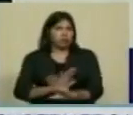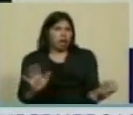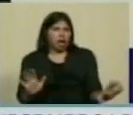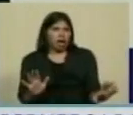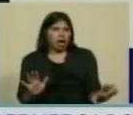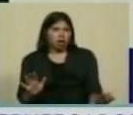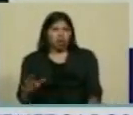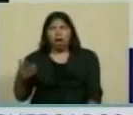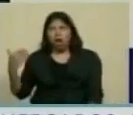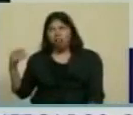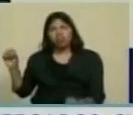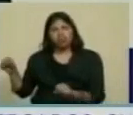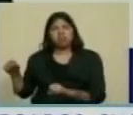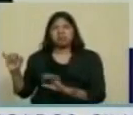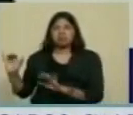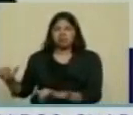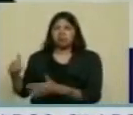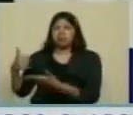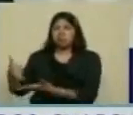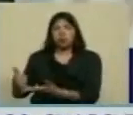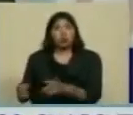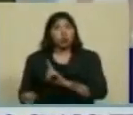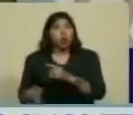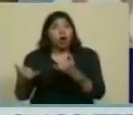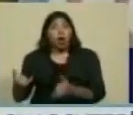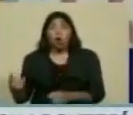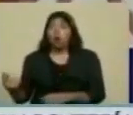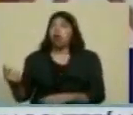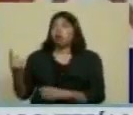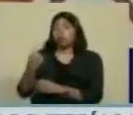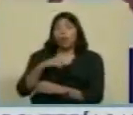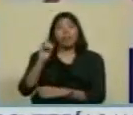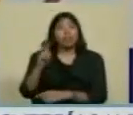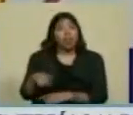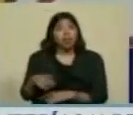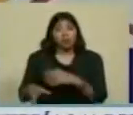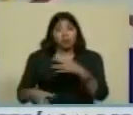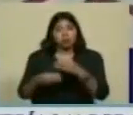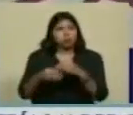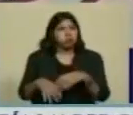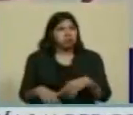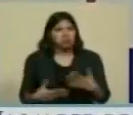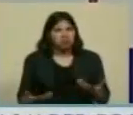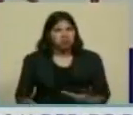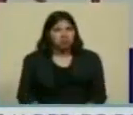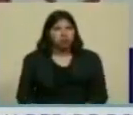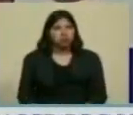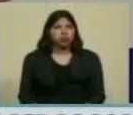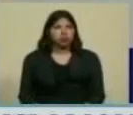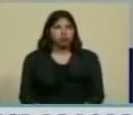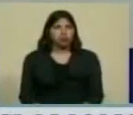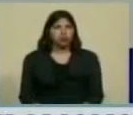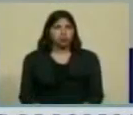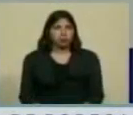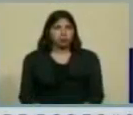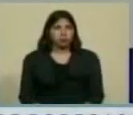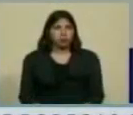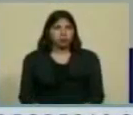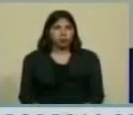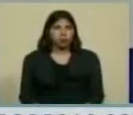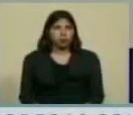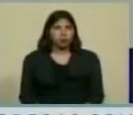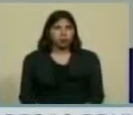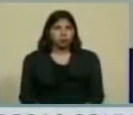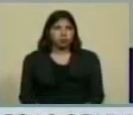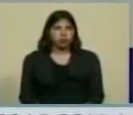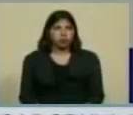no. Se nos ha instruido brindar todos estos proyectos que van a estar enmarcados como prioridad